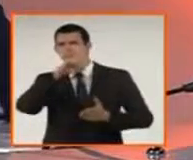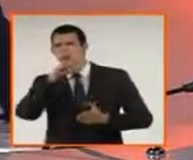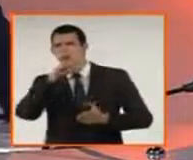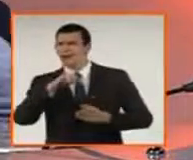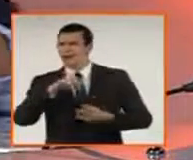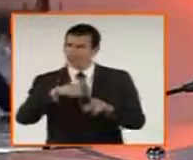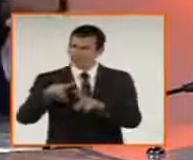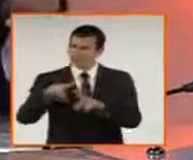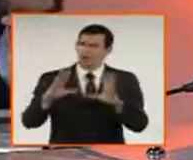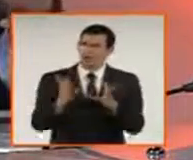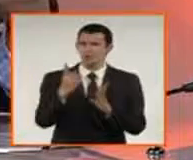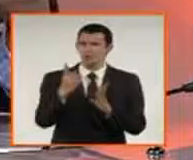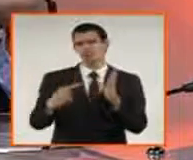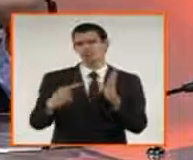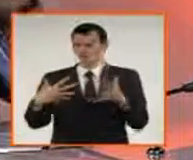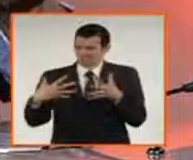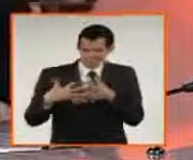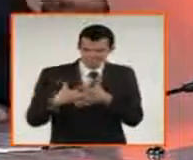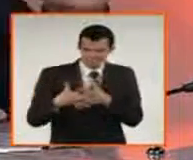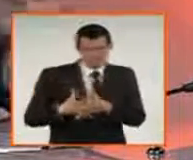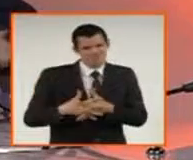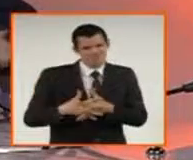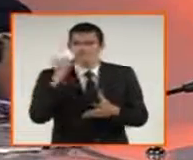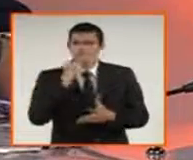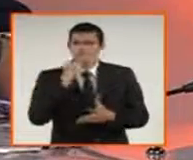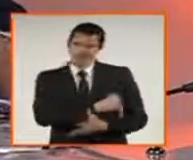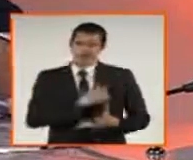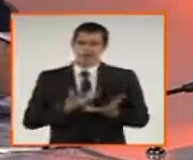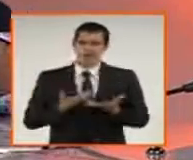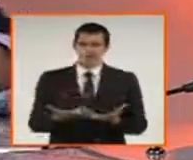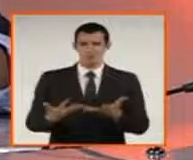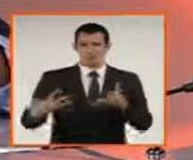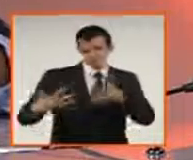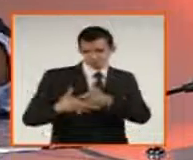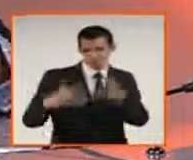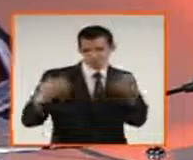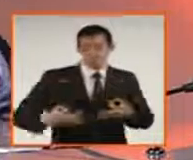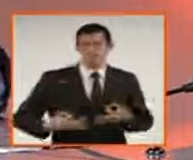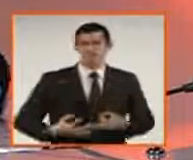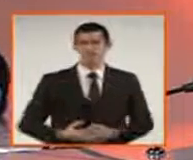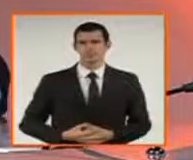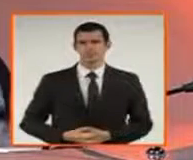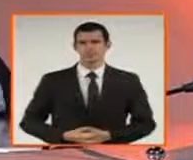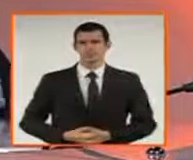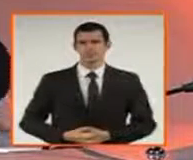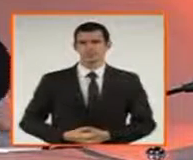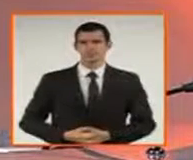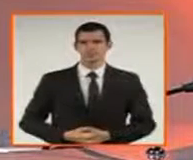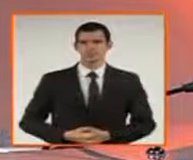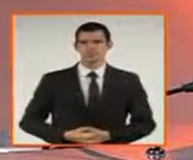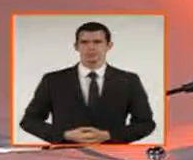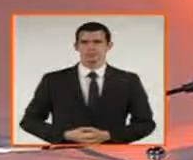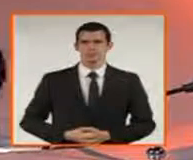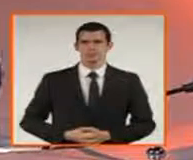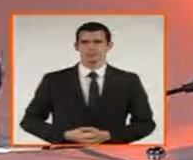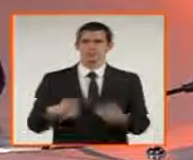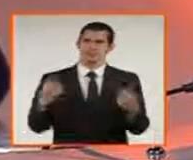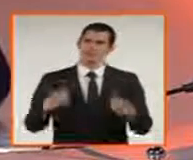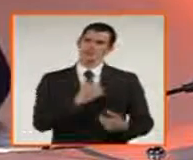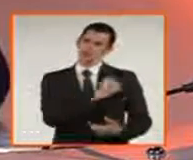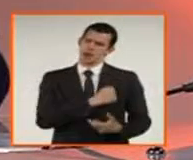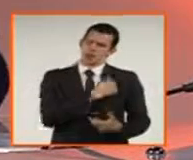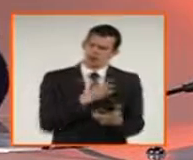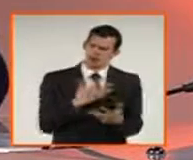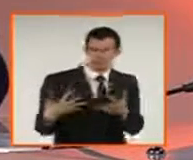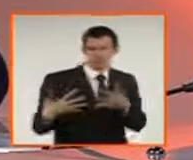sanguíneas. Es un disparate lo que estoy diciendo, porque para que exista la afectiva primero tiene que existir la sanguínea, pero la trascendencia del amor